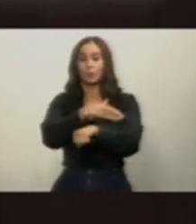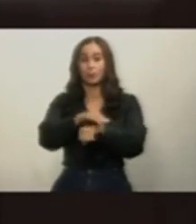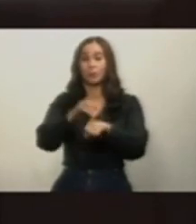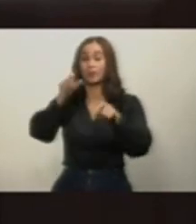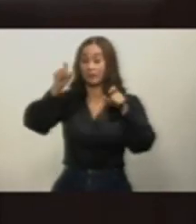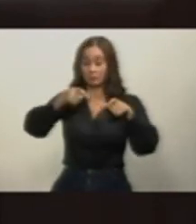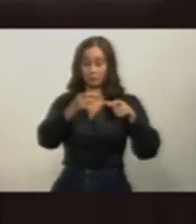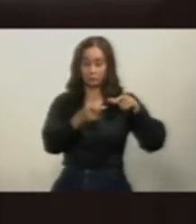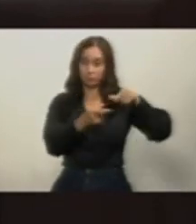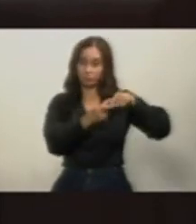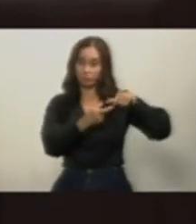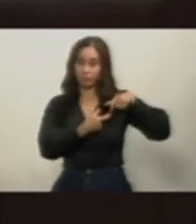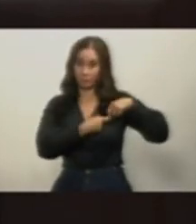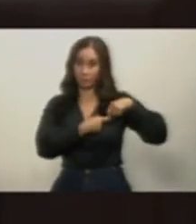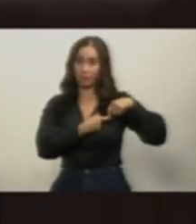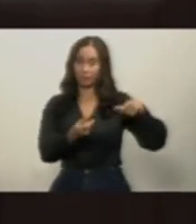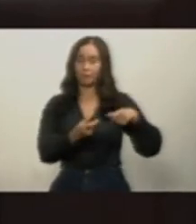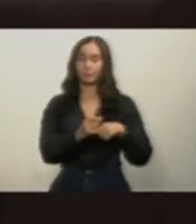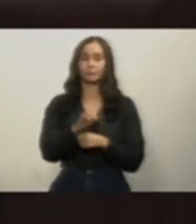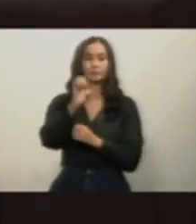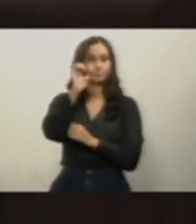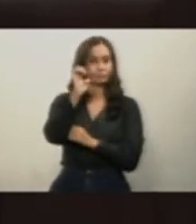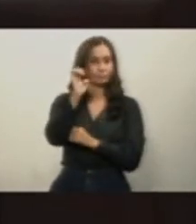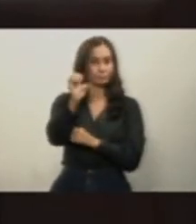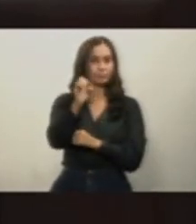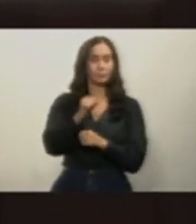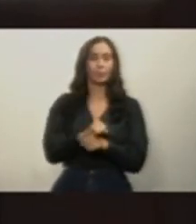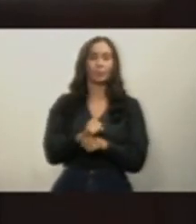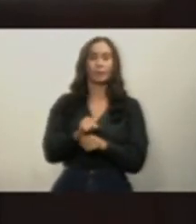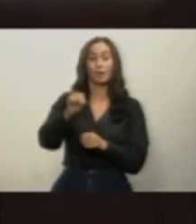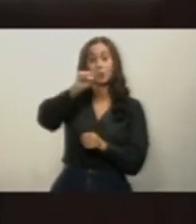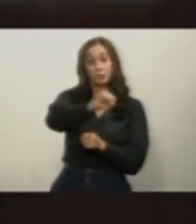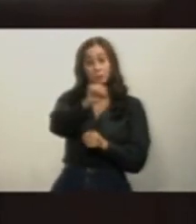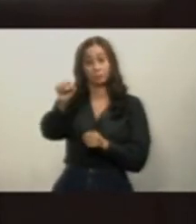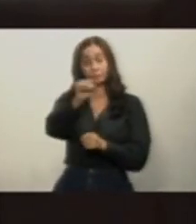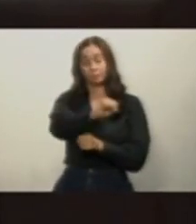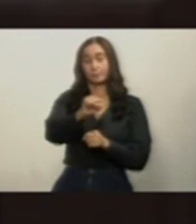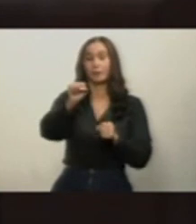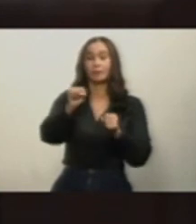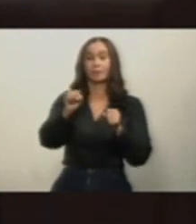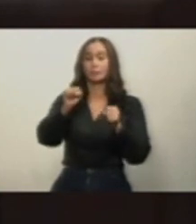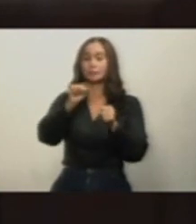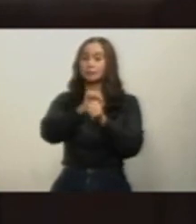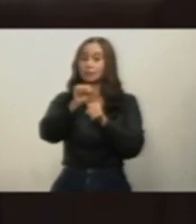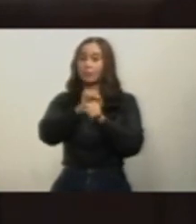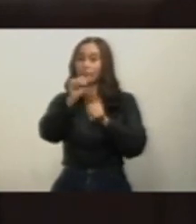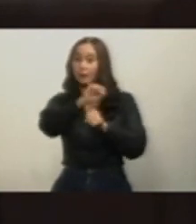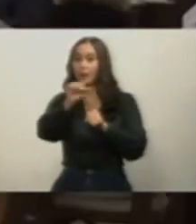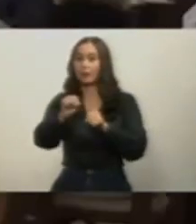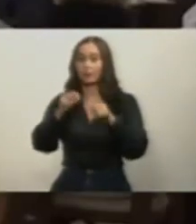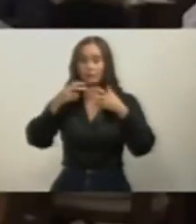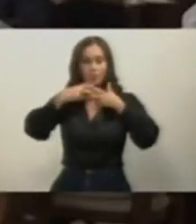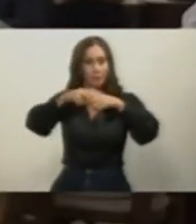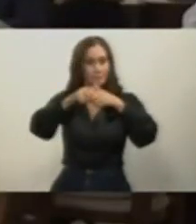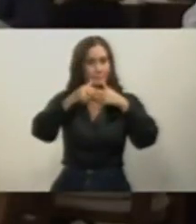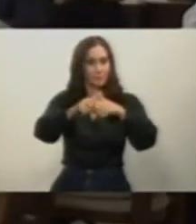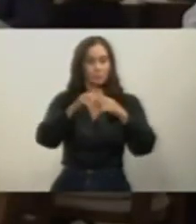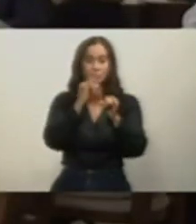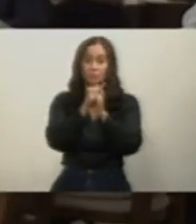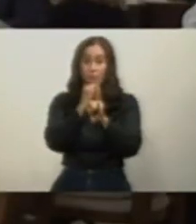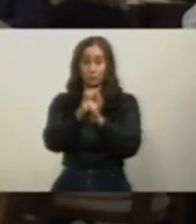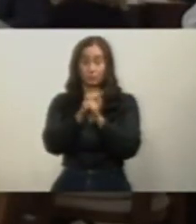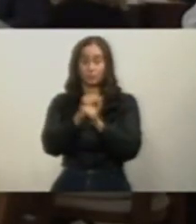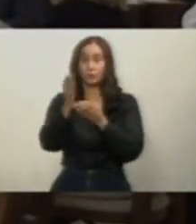acreditados operadores de vehículos y técnicos de empresas e instituciones prestadoras de